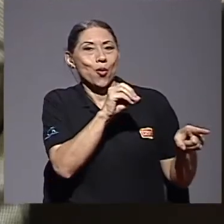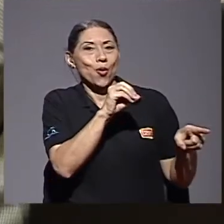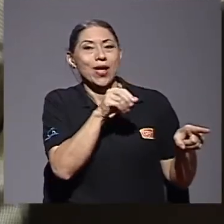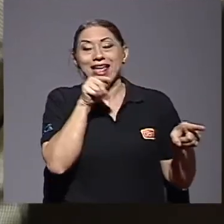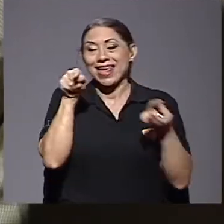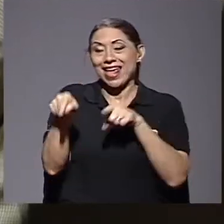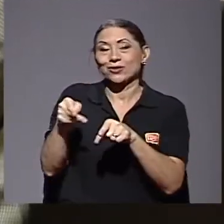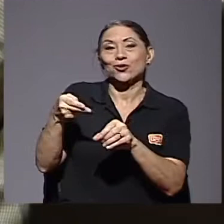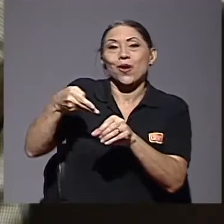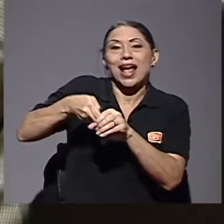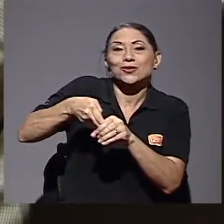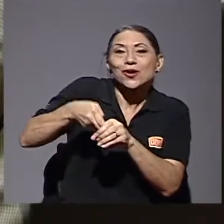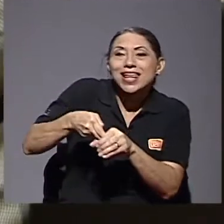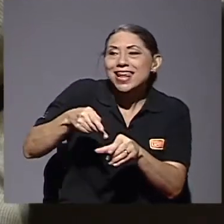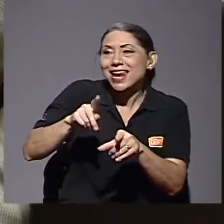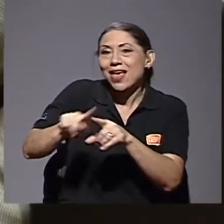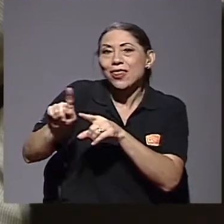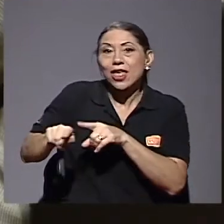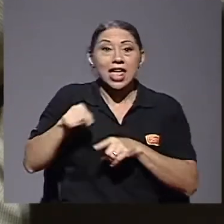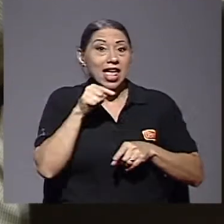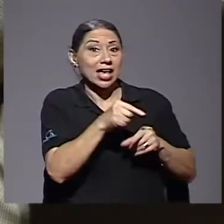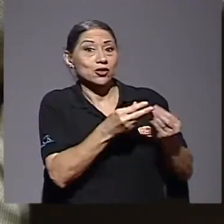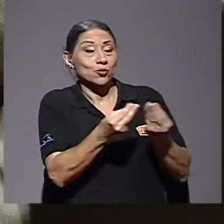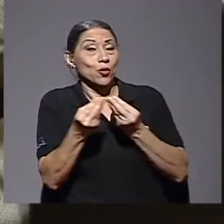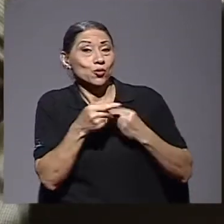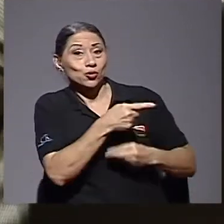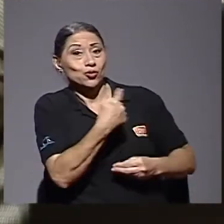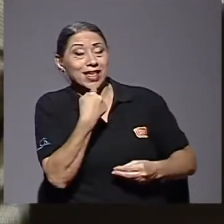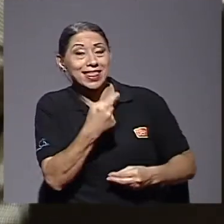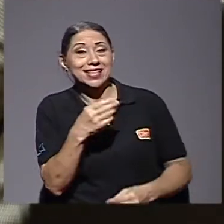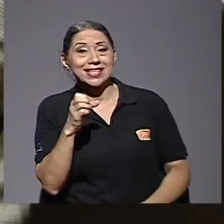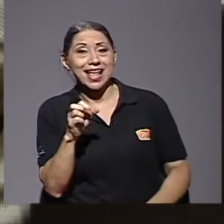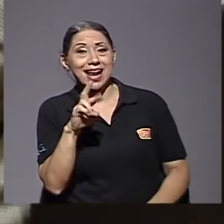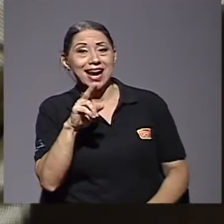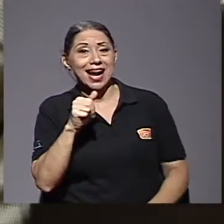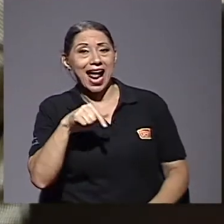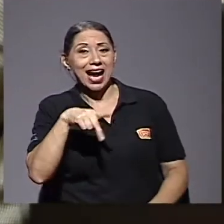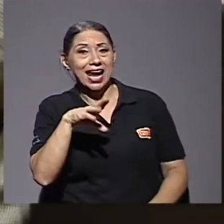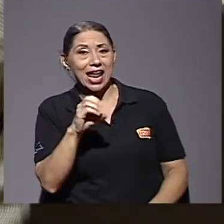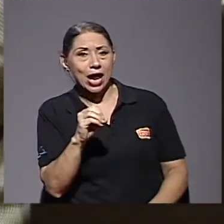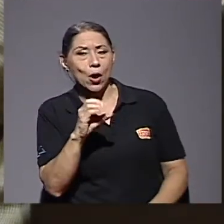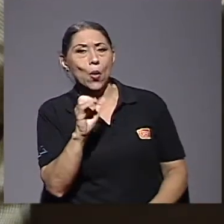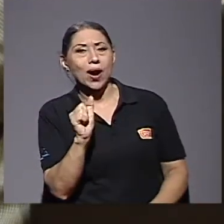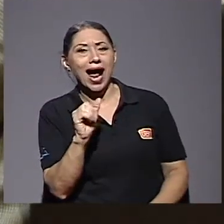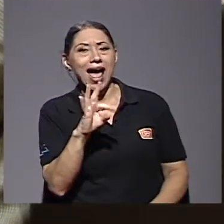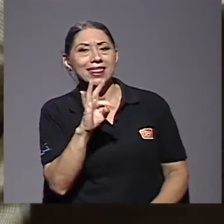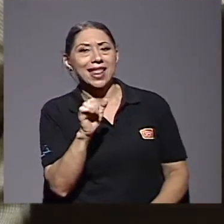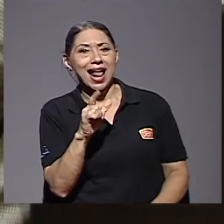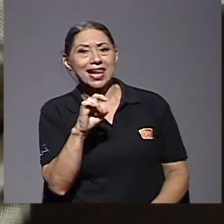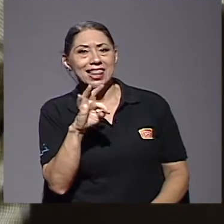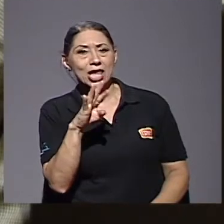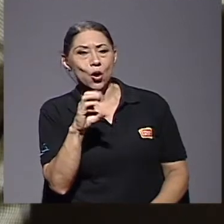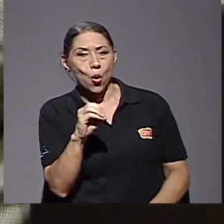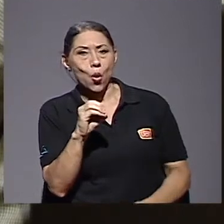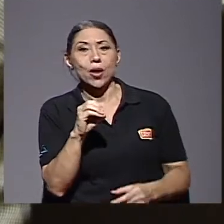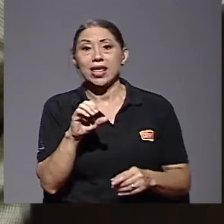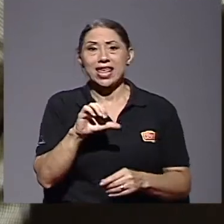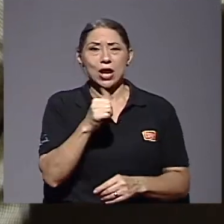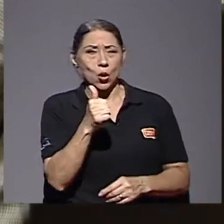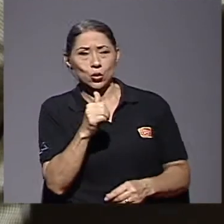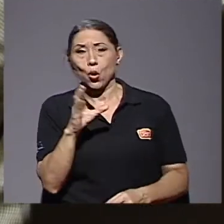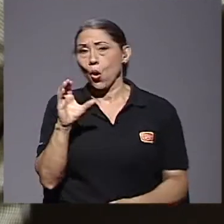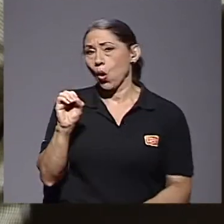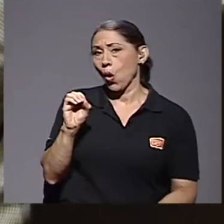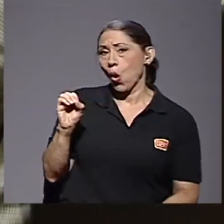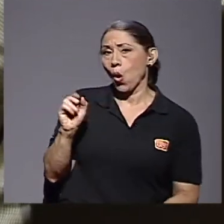procesos que usted dice de craqueo catalítico y el otro, son Coking. Procesos